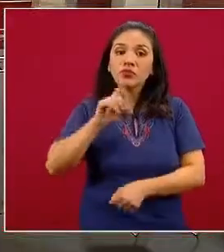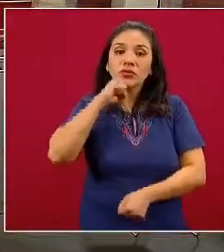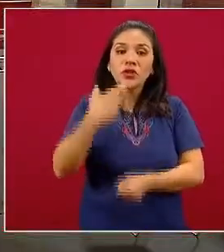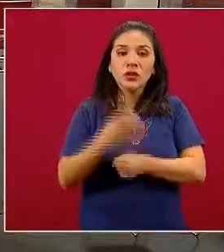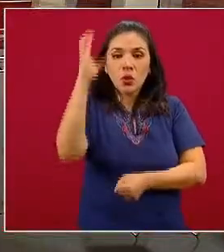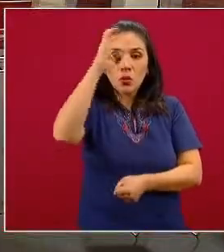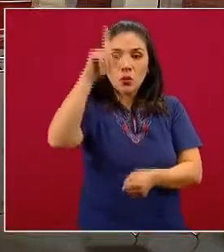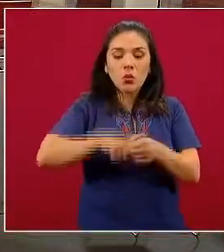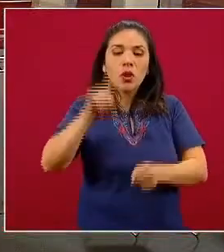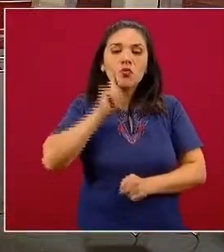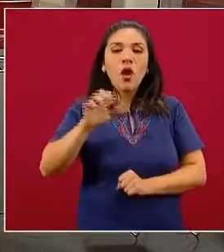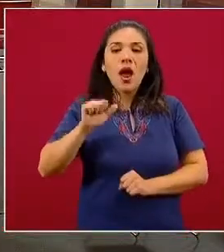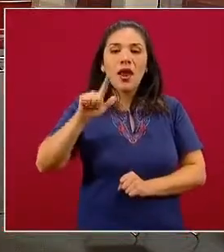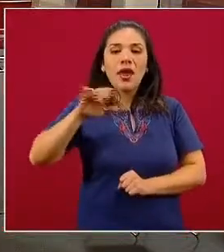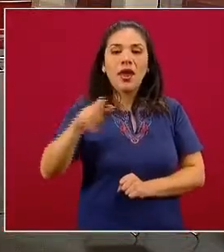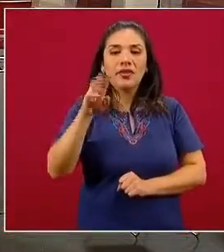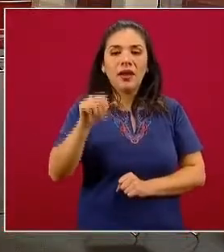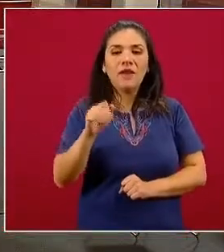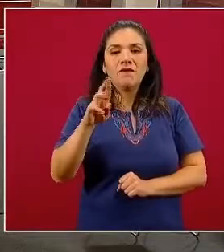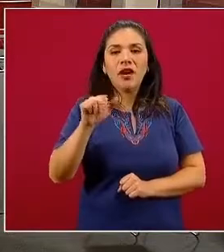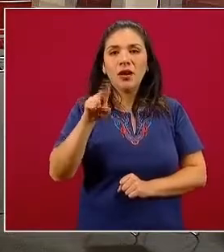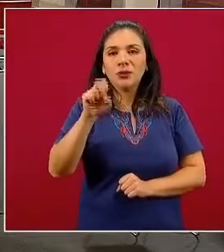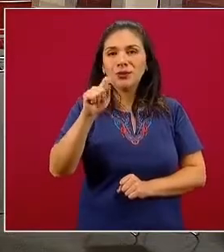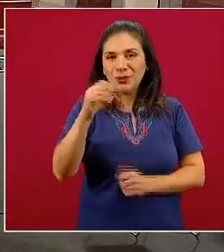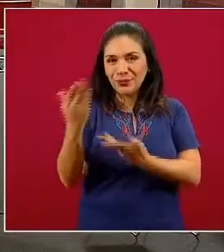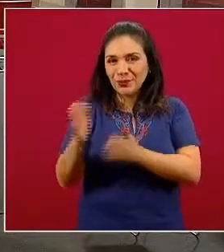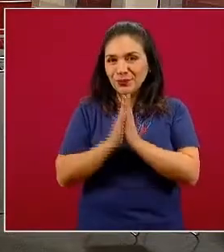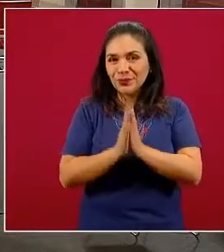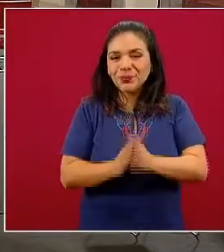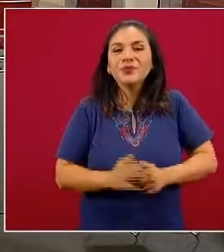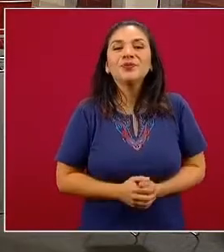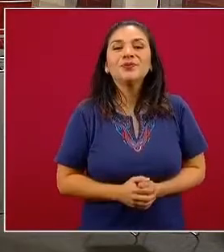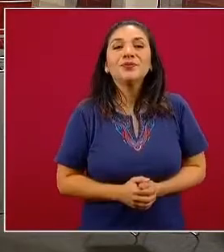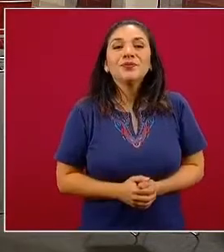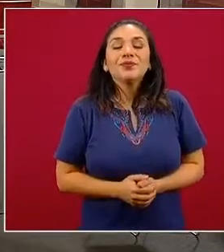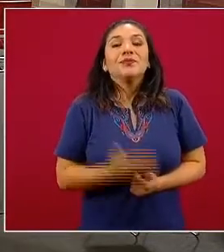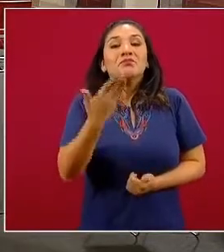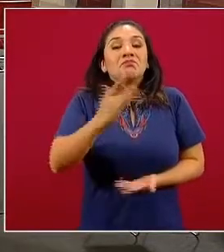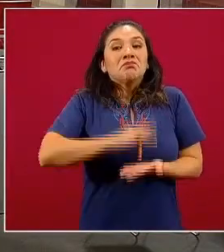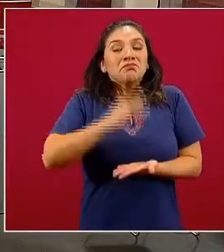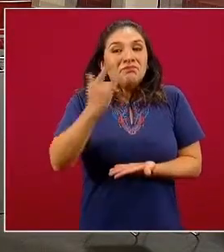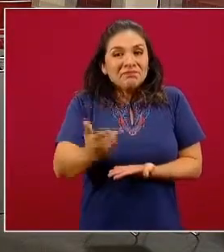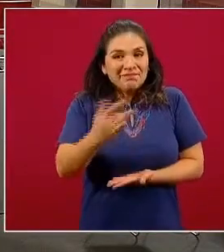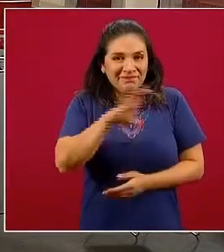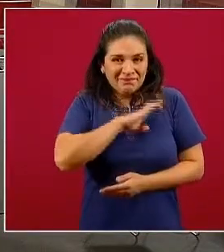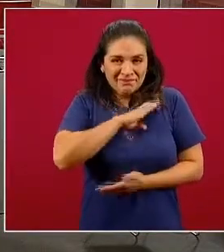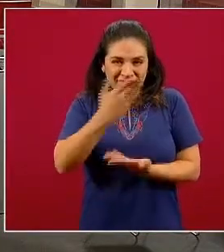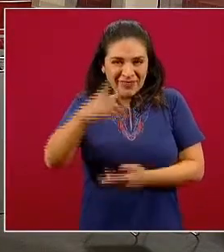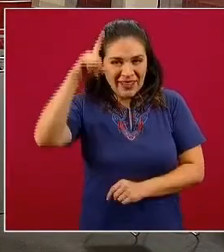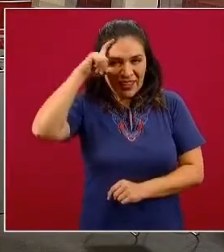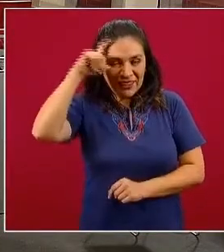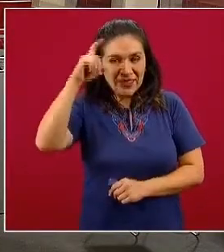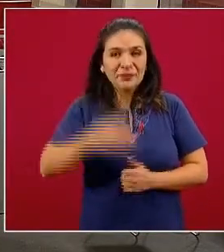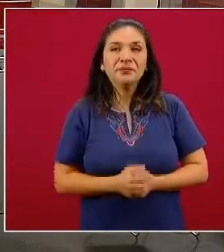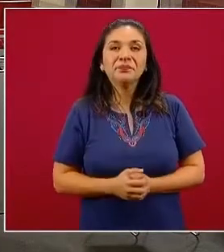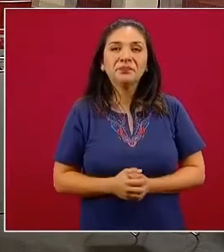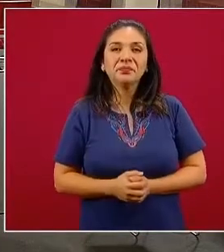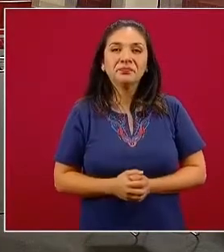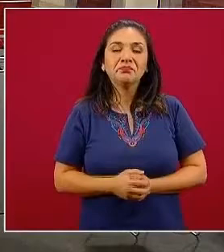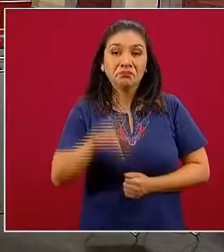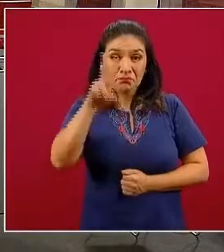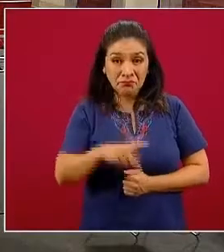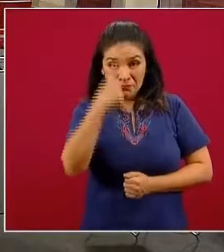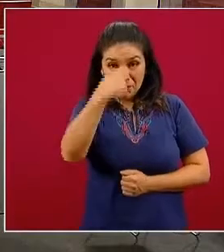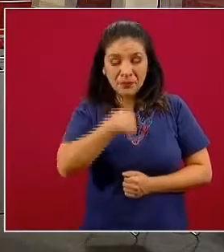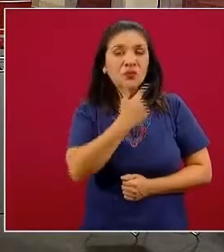Cultura, Alejandra Frausto, por favor, estimada la secretaria. Muchísimas gracias, querido subsecretario Hugo López-Gatell. Es un